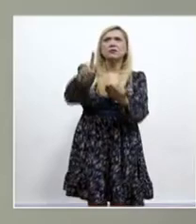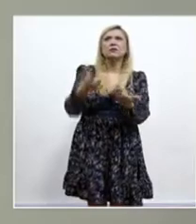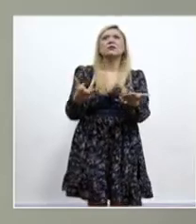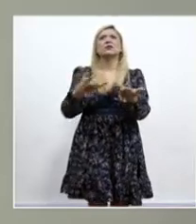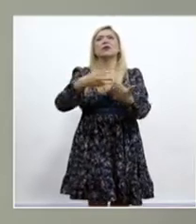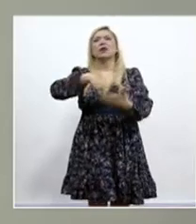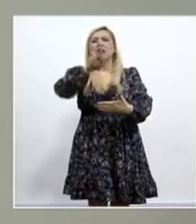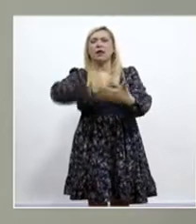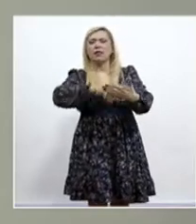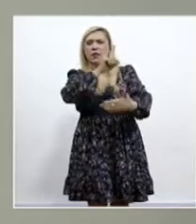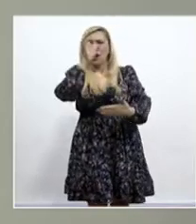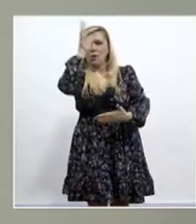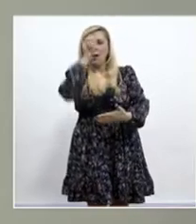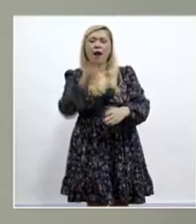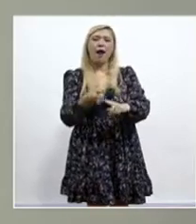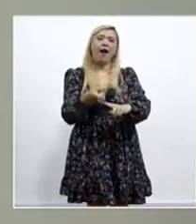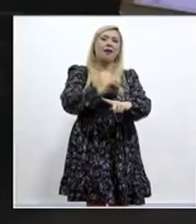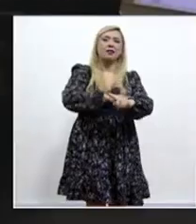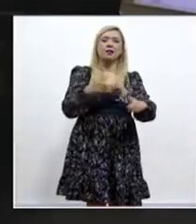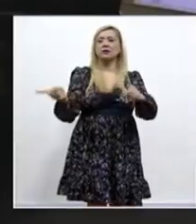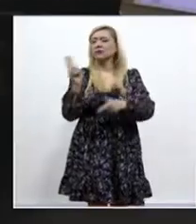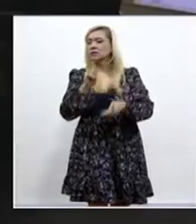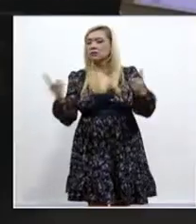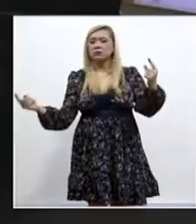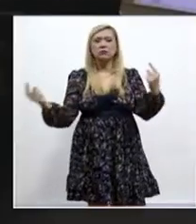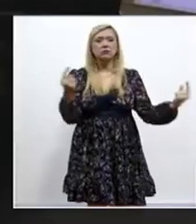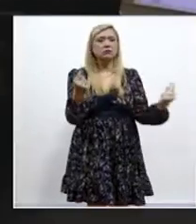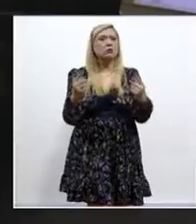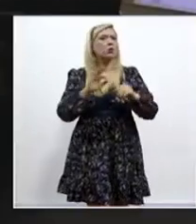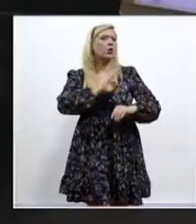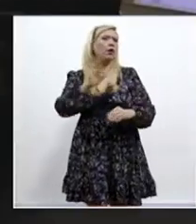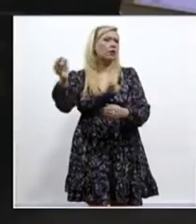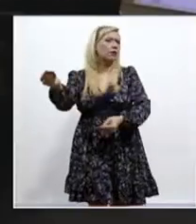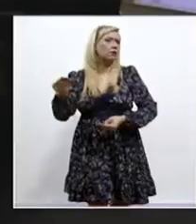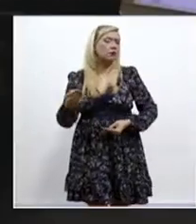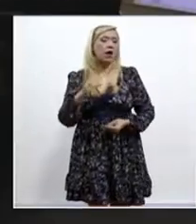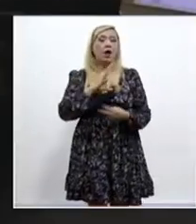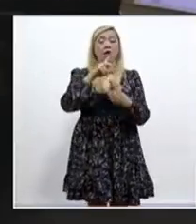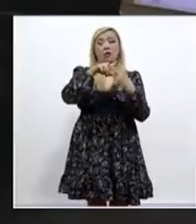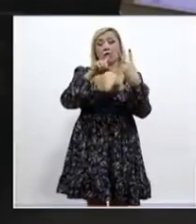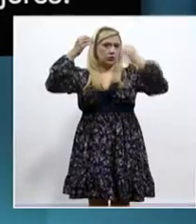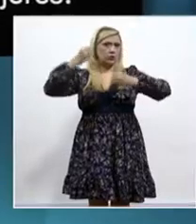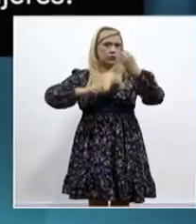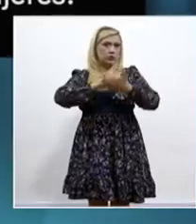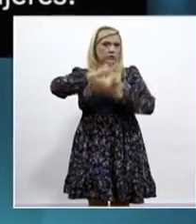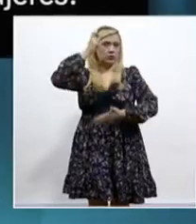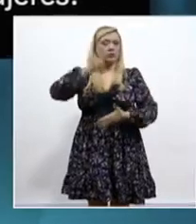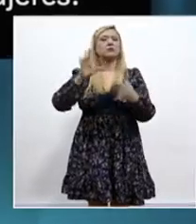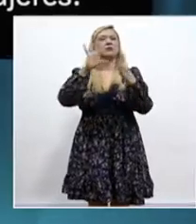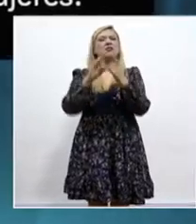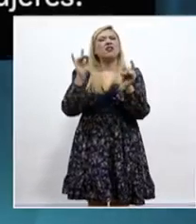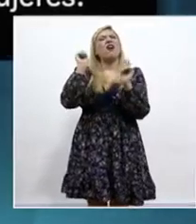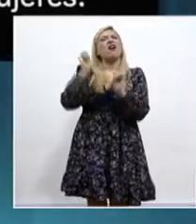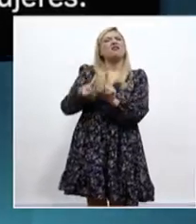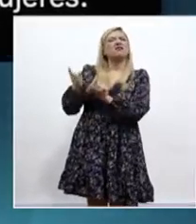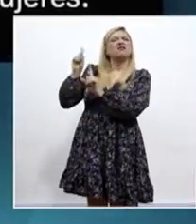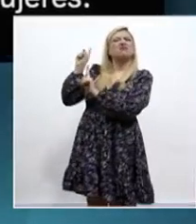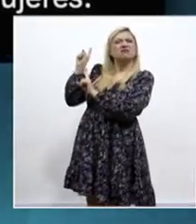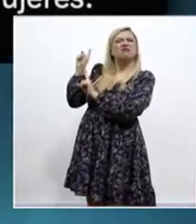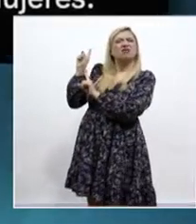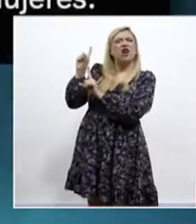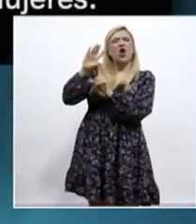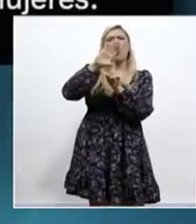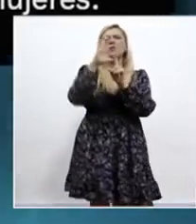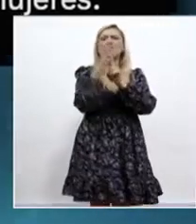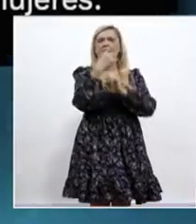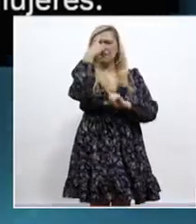En más noticias, la jueza Brisa Albores Medina aseguró que el elevado número de conflictos competenciales que se están presentando durante la tramitación